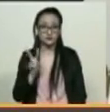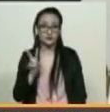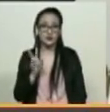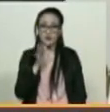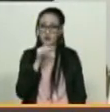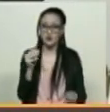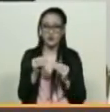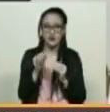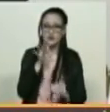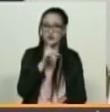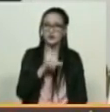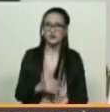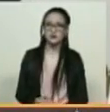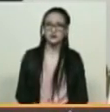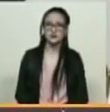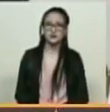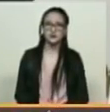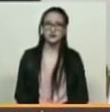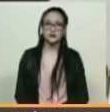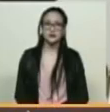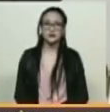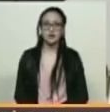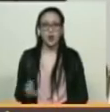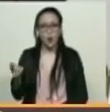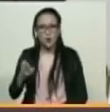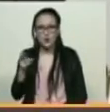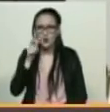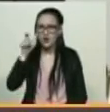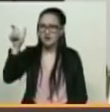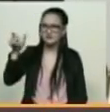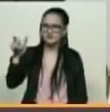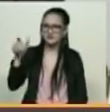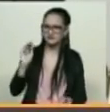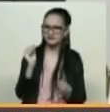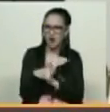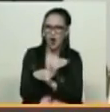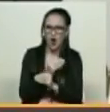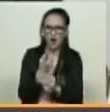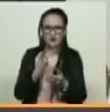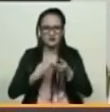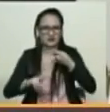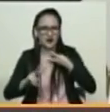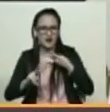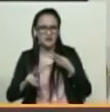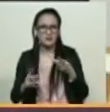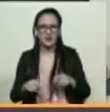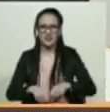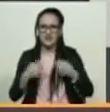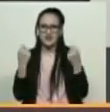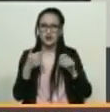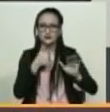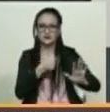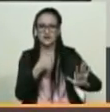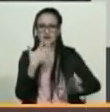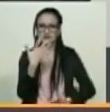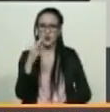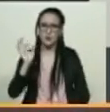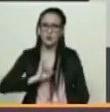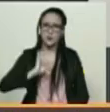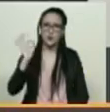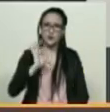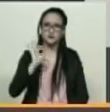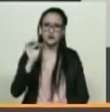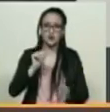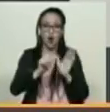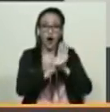de Venezuela, señores del Poder Electoral de Hondureño, que modificaron, trastocaron y maltrataron el 65% de